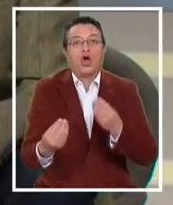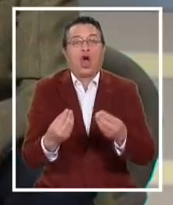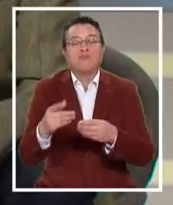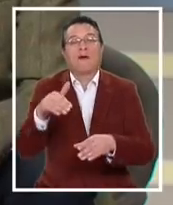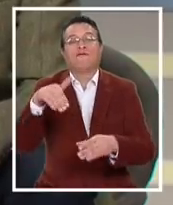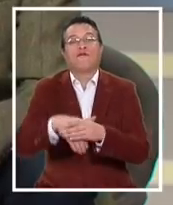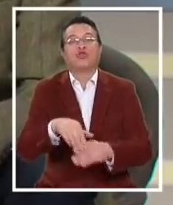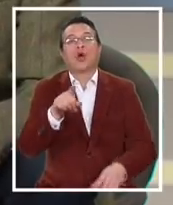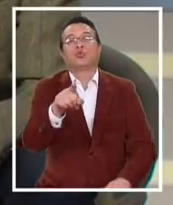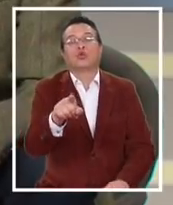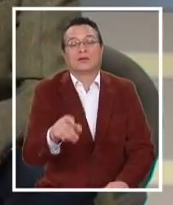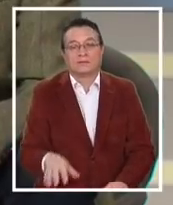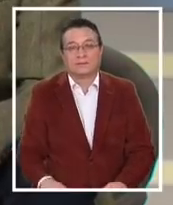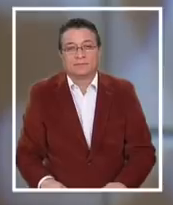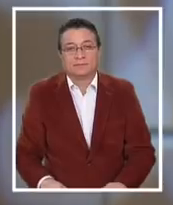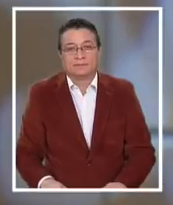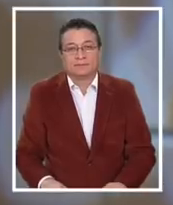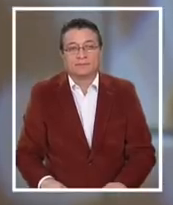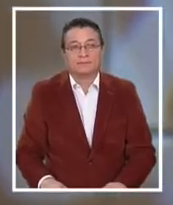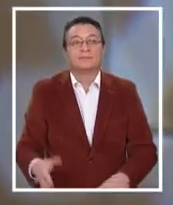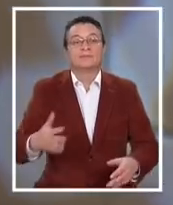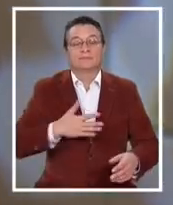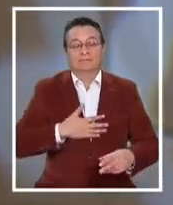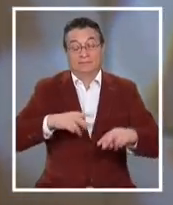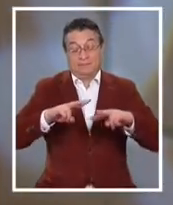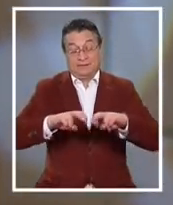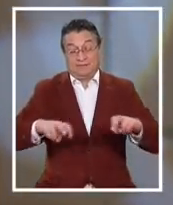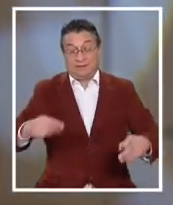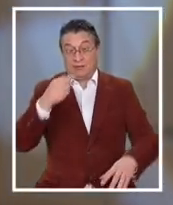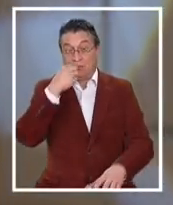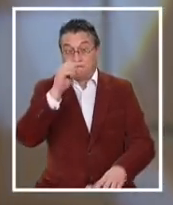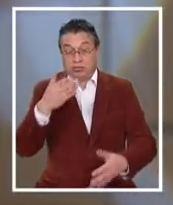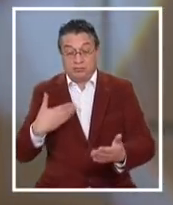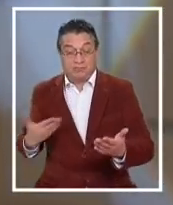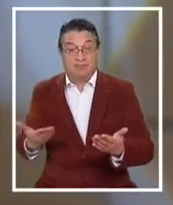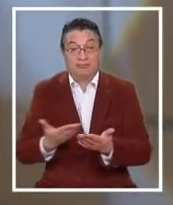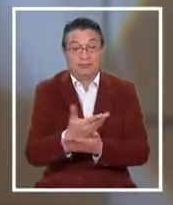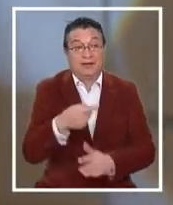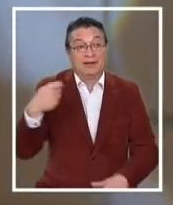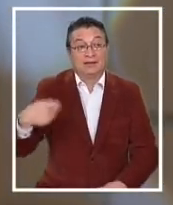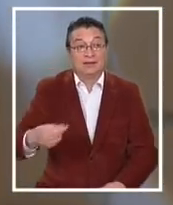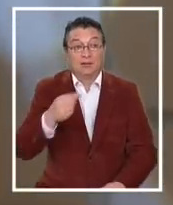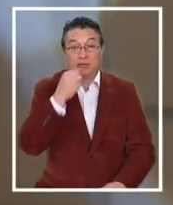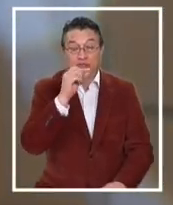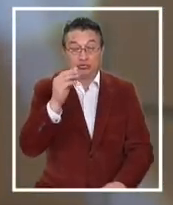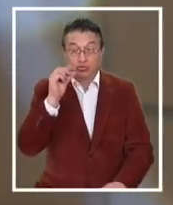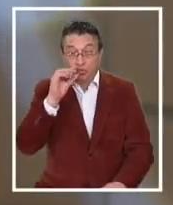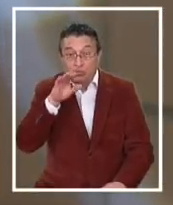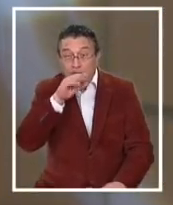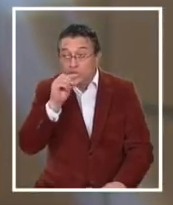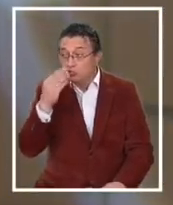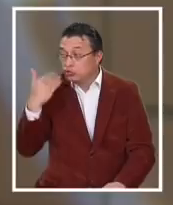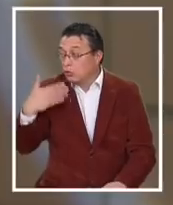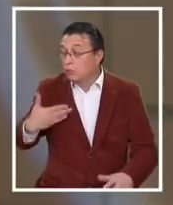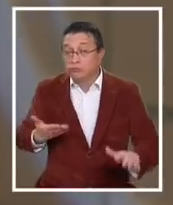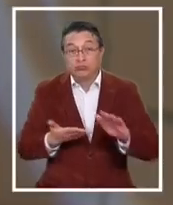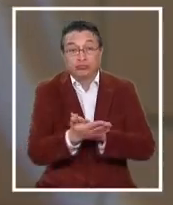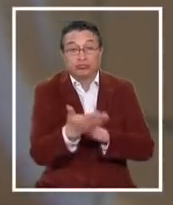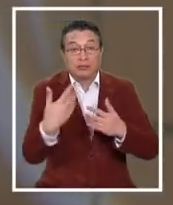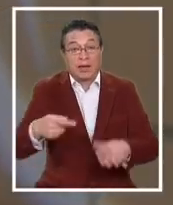votar usted? Estamos revisando lo que salió recién del Senado, hace unos pocos minutos, si no me equivoco.